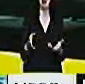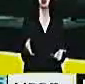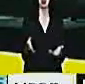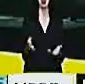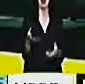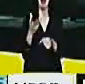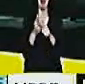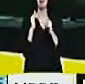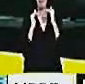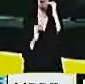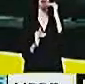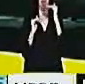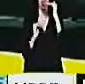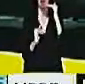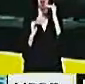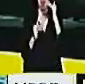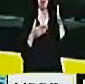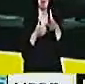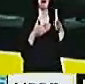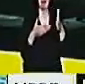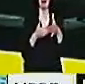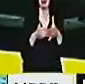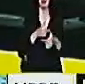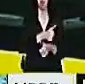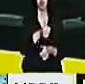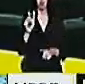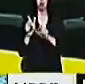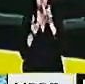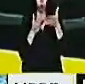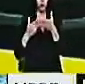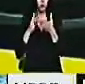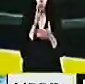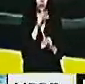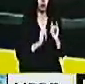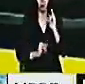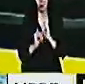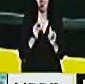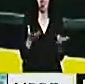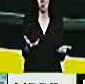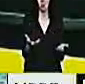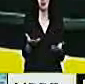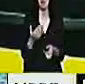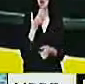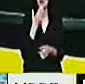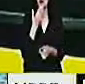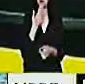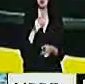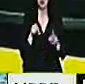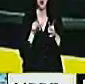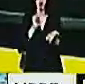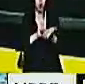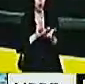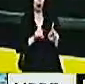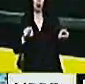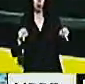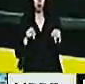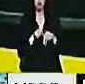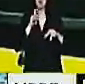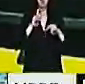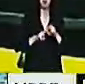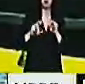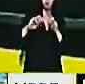con todas las brechas que fueron evidentes, ¿verdad? No todos los estudiantes tenían conectividad, no todos los estudiantes tenían un espacio adecuado para conectarse